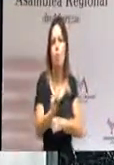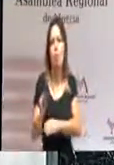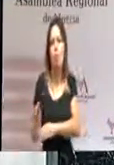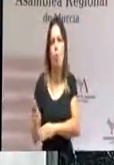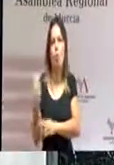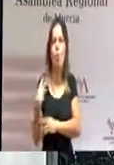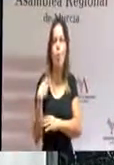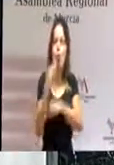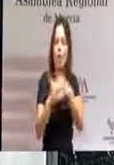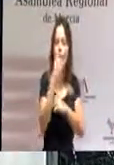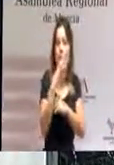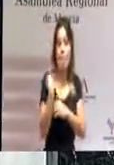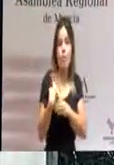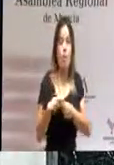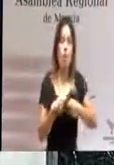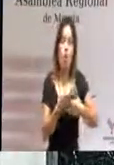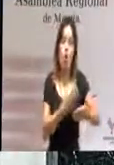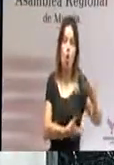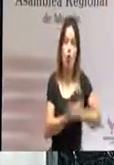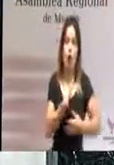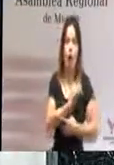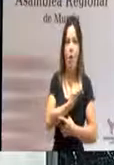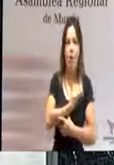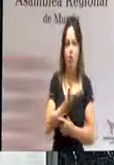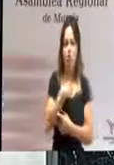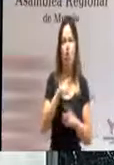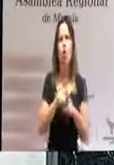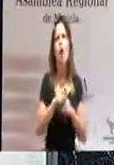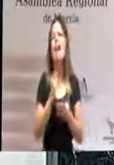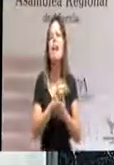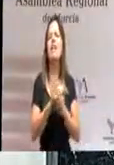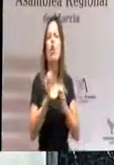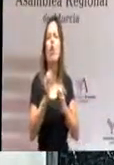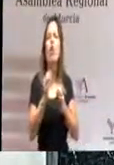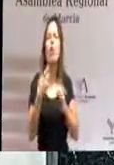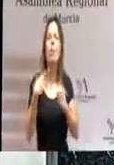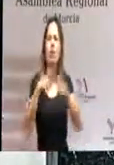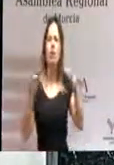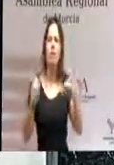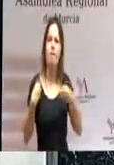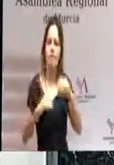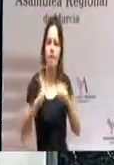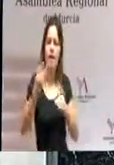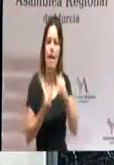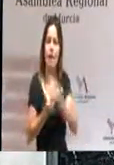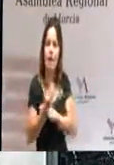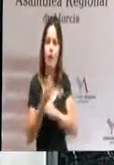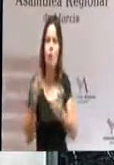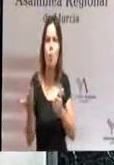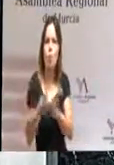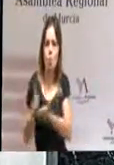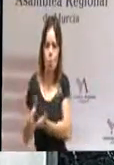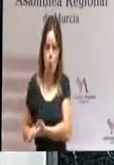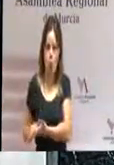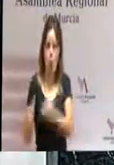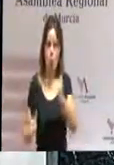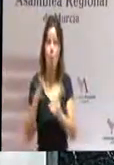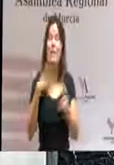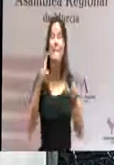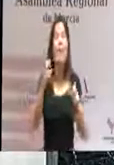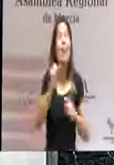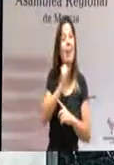propios ayuntamientos. Tenemos un desafío demográfico en la región de Murcia importantísima que hay que atender. En cuanto a dependencia, existen más